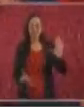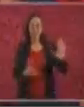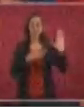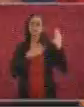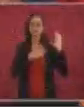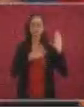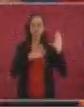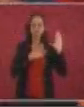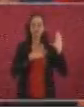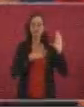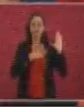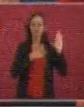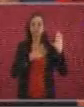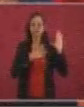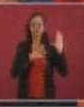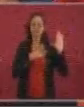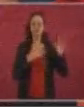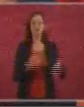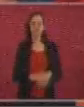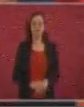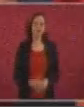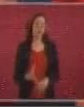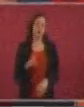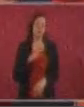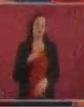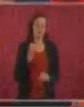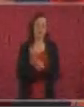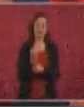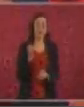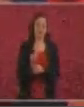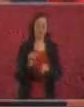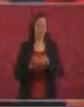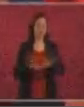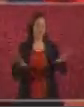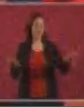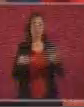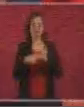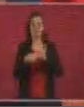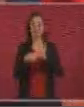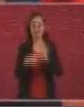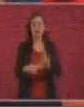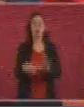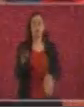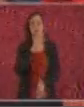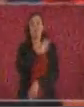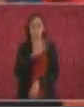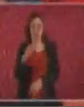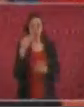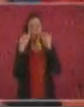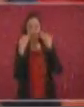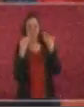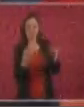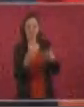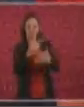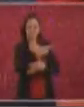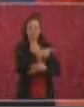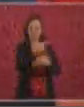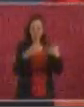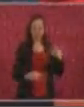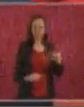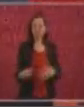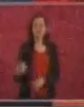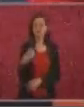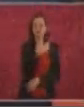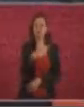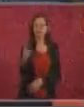despensas, arriesgando incluso el aparato productivo nacional en un círculo vicioso que no se le ve destino y que se piensa